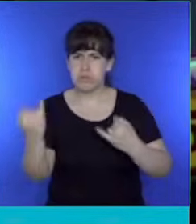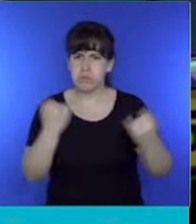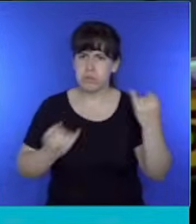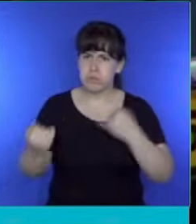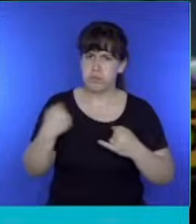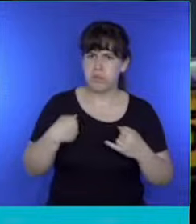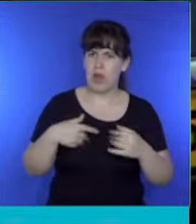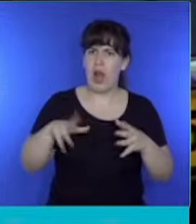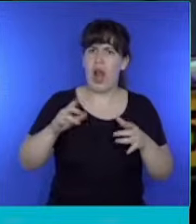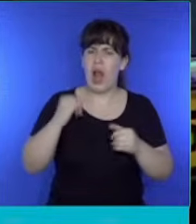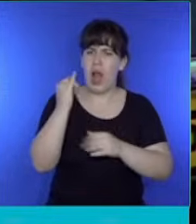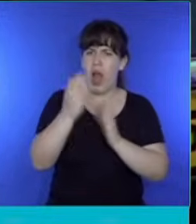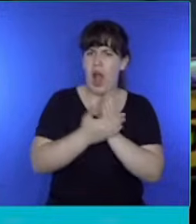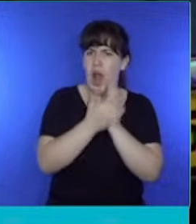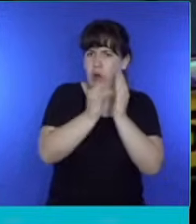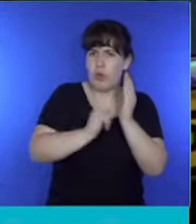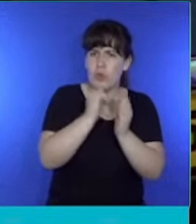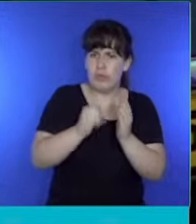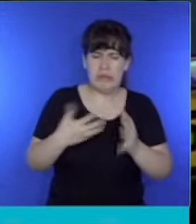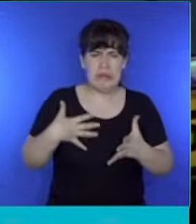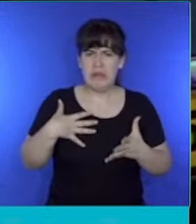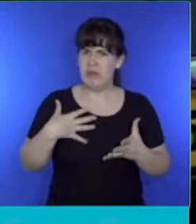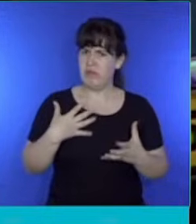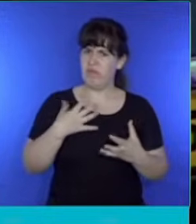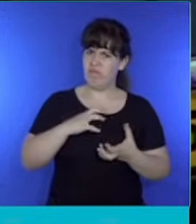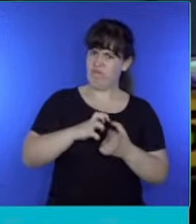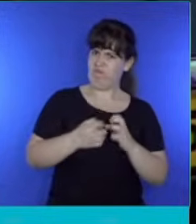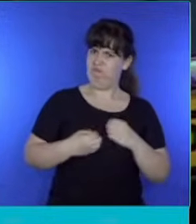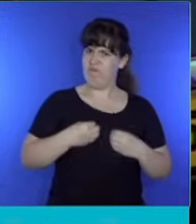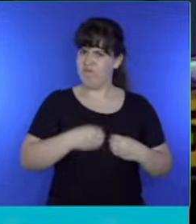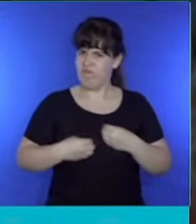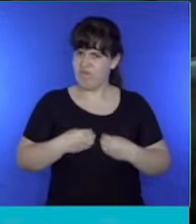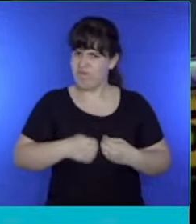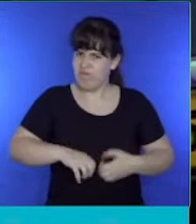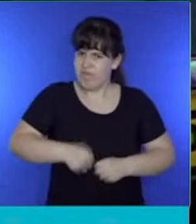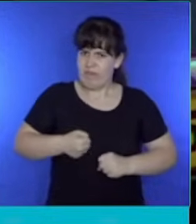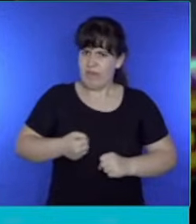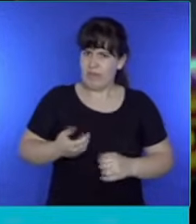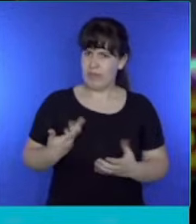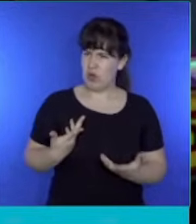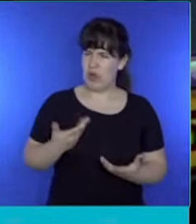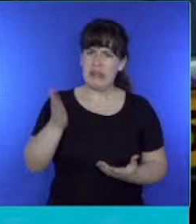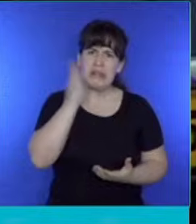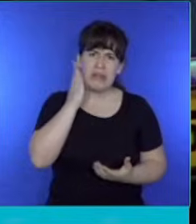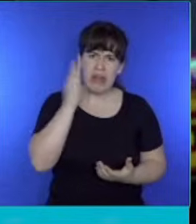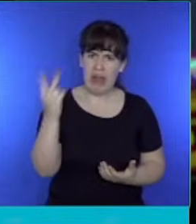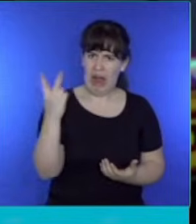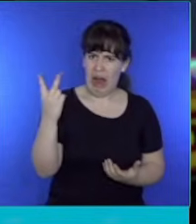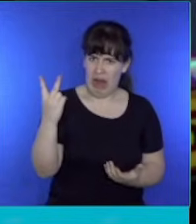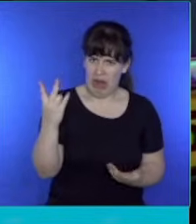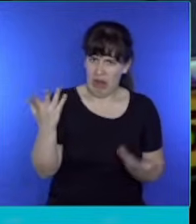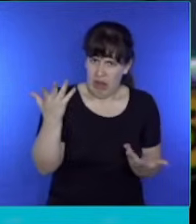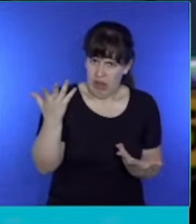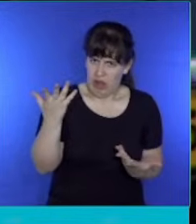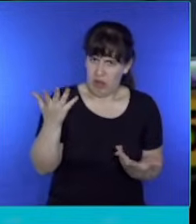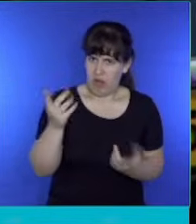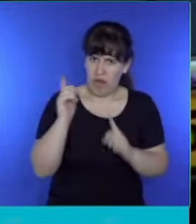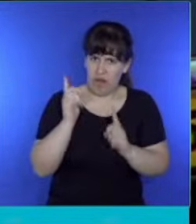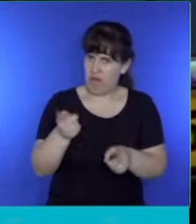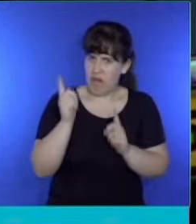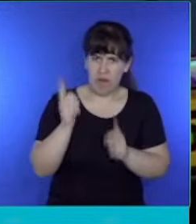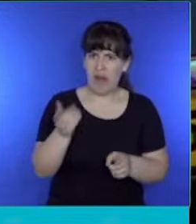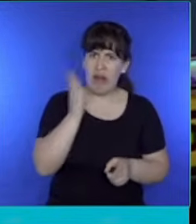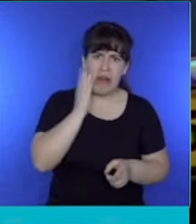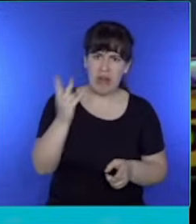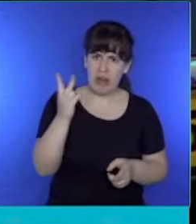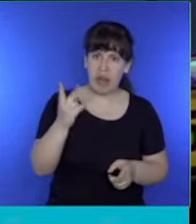que realmente me dan calambres en el estómago a veces por la hipocresía que sostienen.